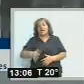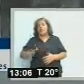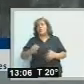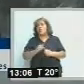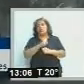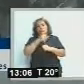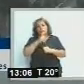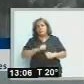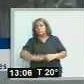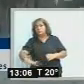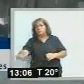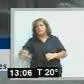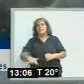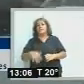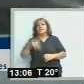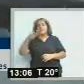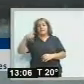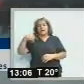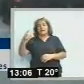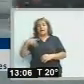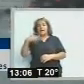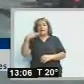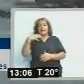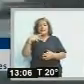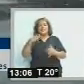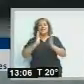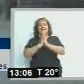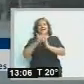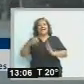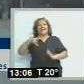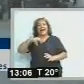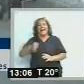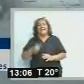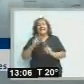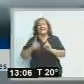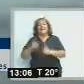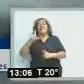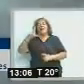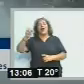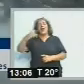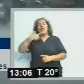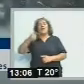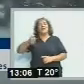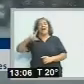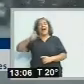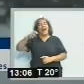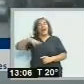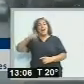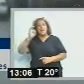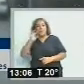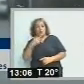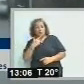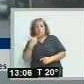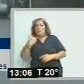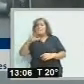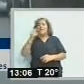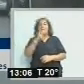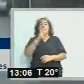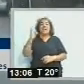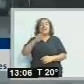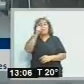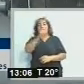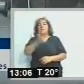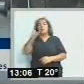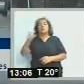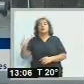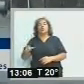Retiro. Hablamos ahí detrás de Santana y también a Villa Los Álamos, perteneciente a Cerrillos. Se hizo el desplazamiento de más de 20 personas al Salón Parroquial de San Luis.